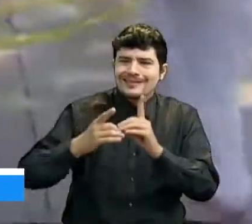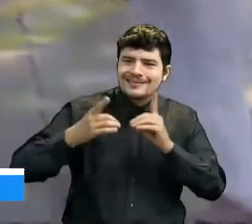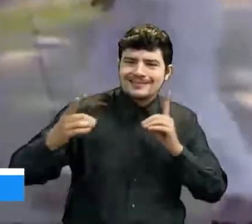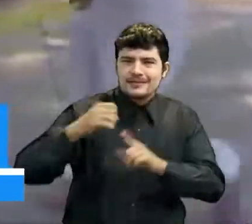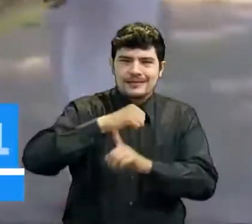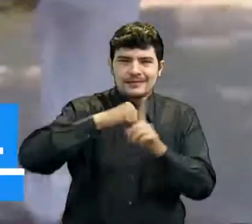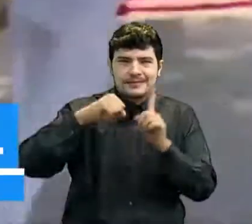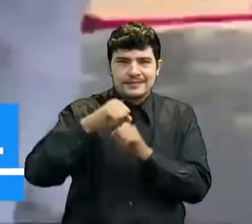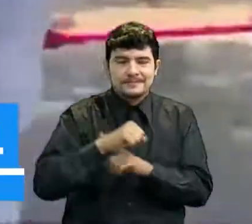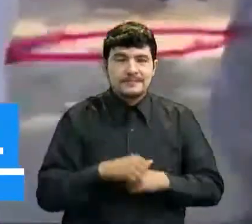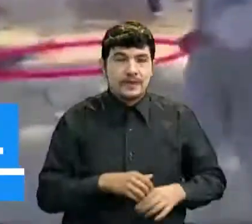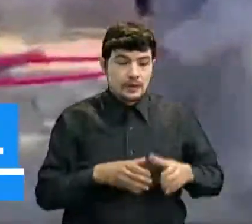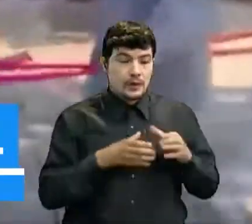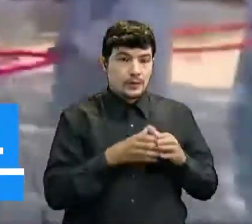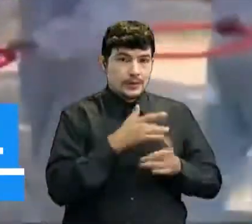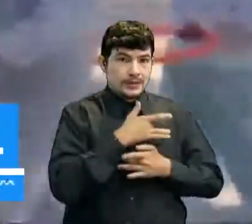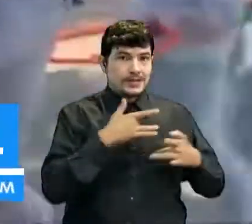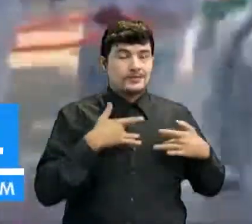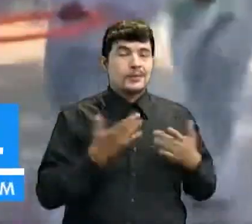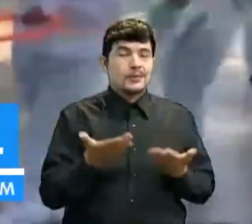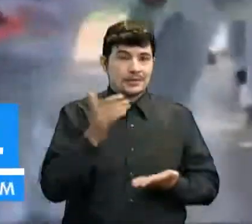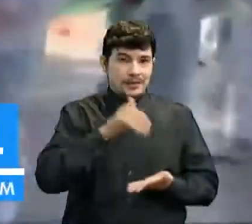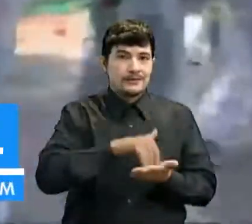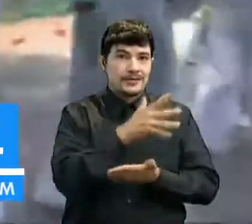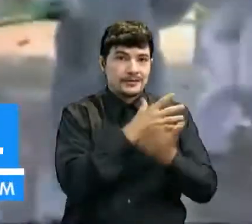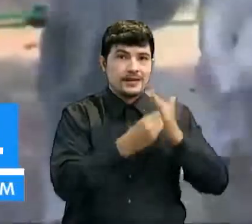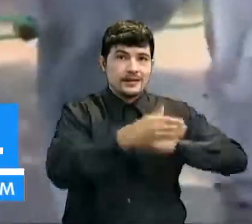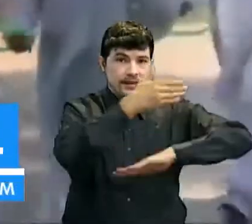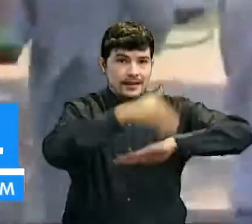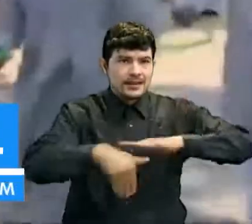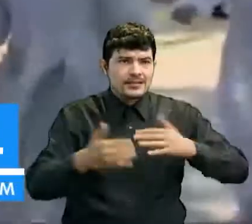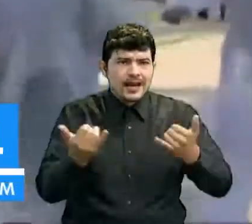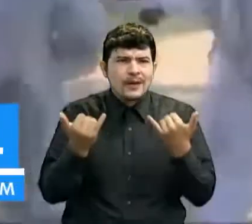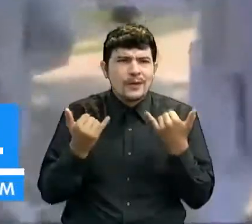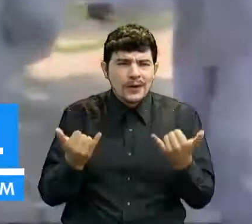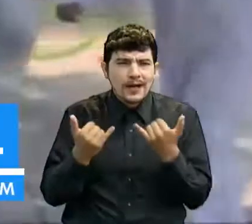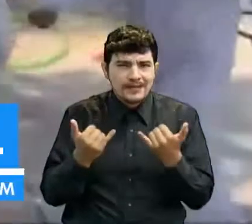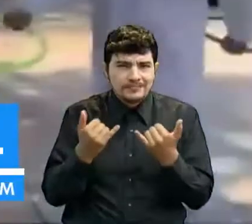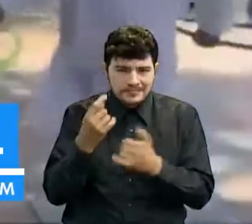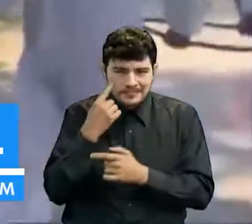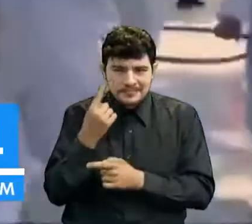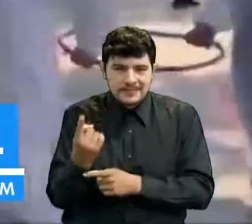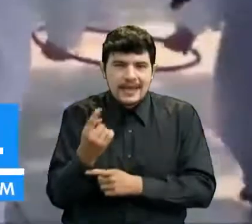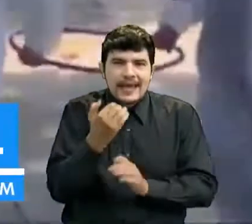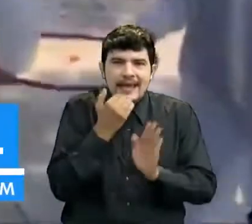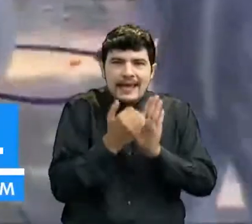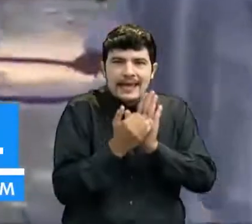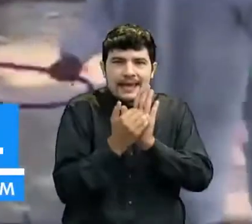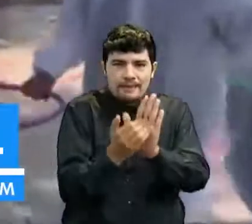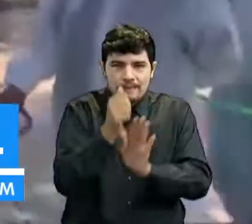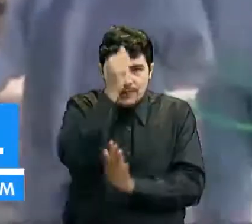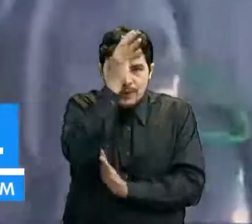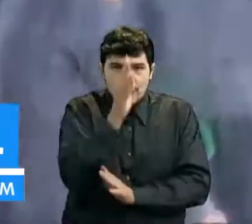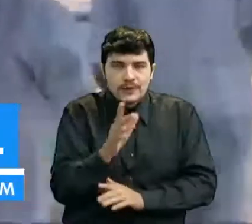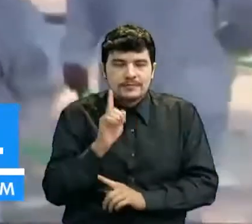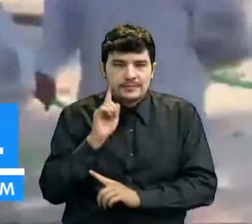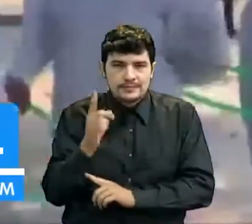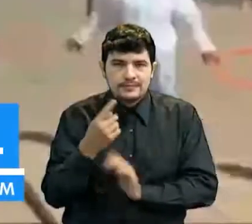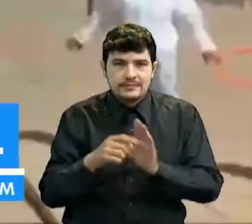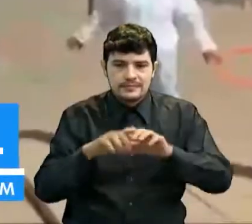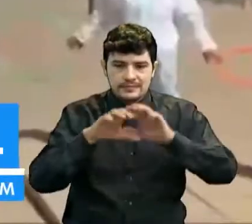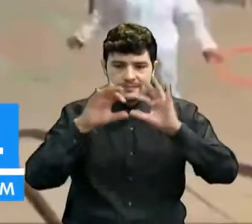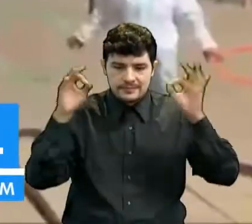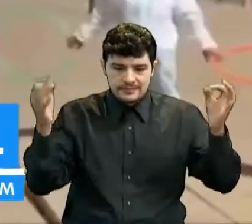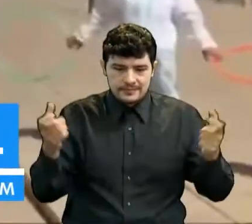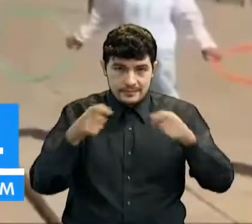la calle. En esta oportunidad usaron aros para poder explicar la importancia del distanciamiento social. Hicimos